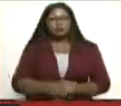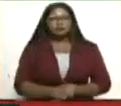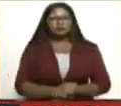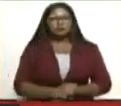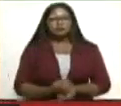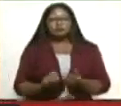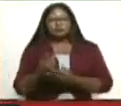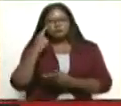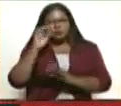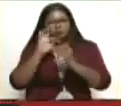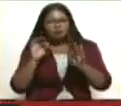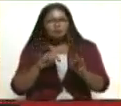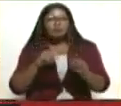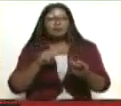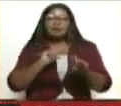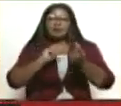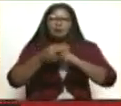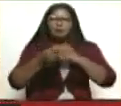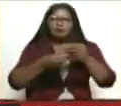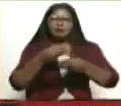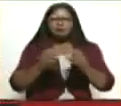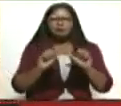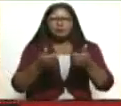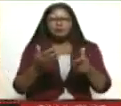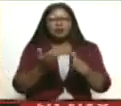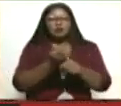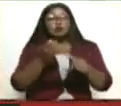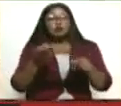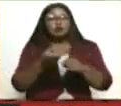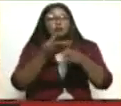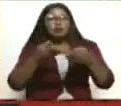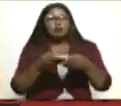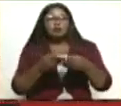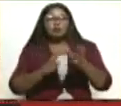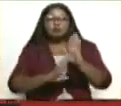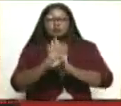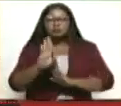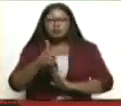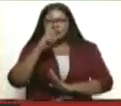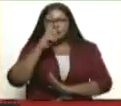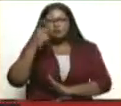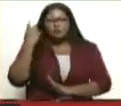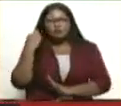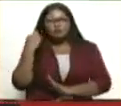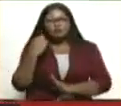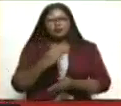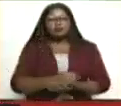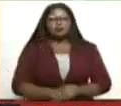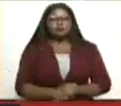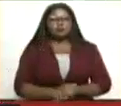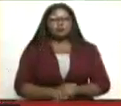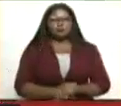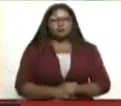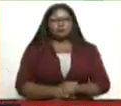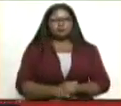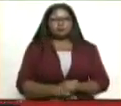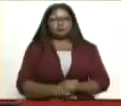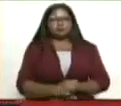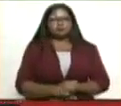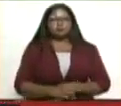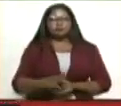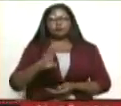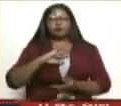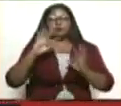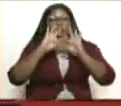de ese mandato de cambio aparece un gobierno progresista desde el año anterior. Y fruto de ese mandato de